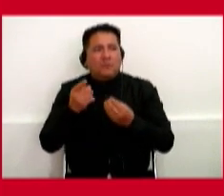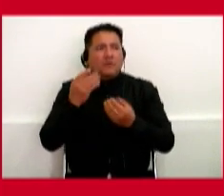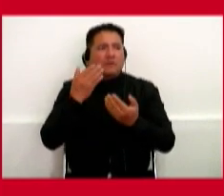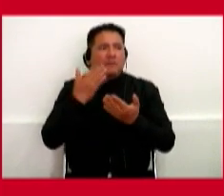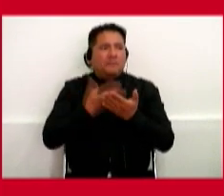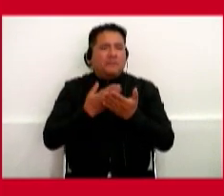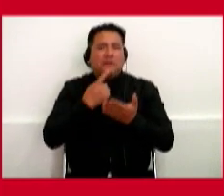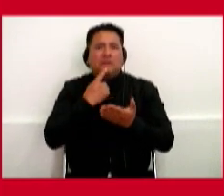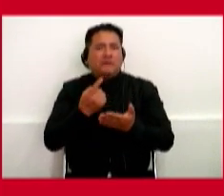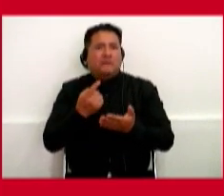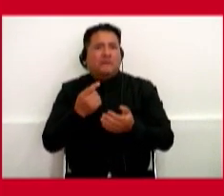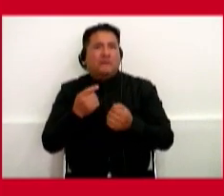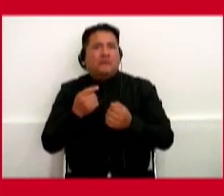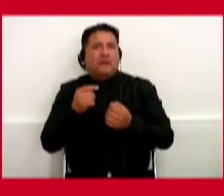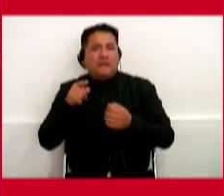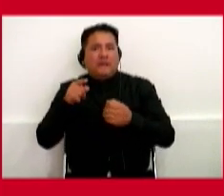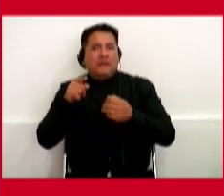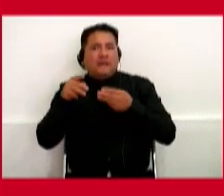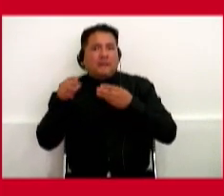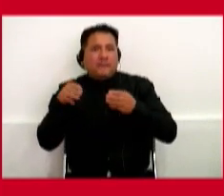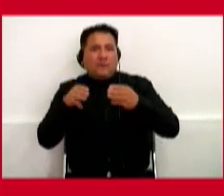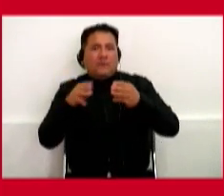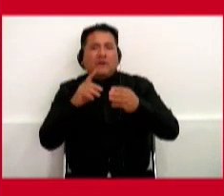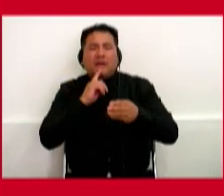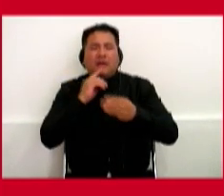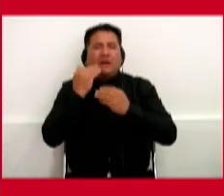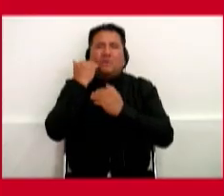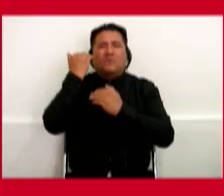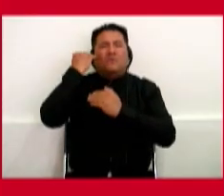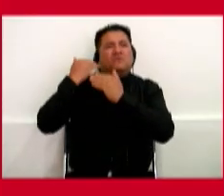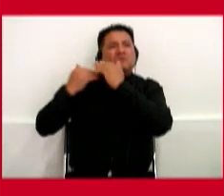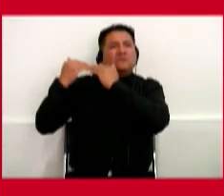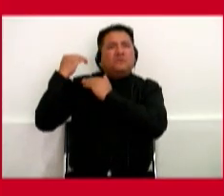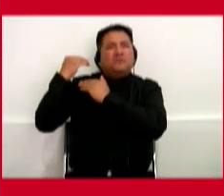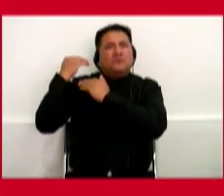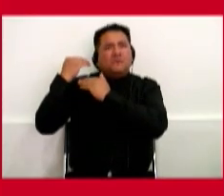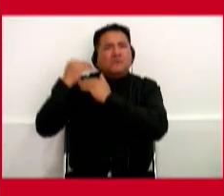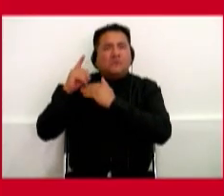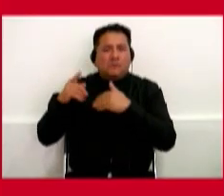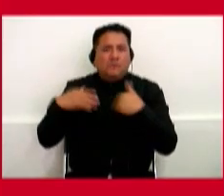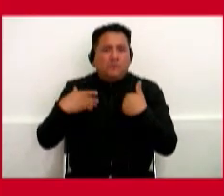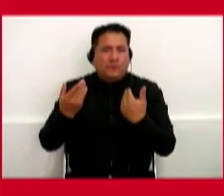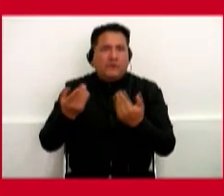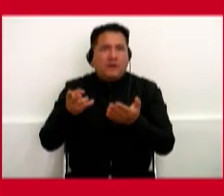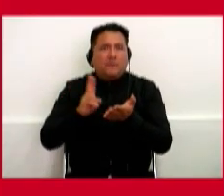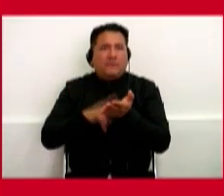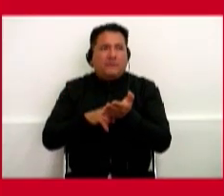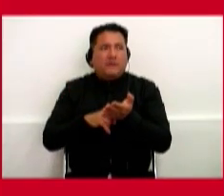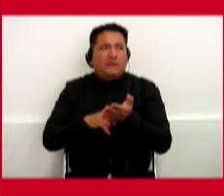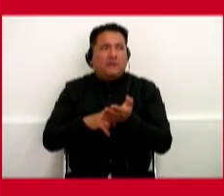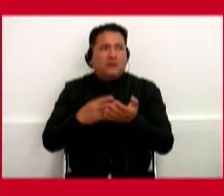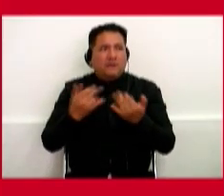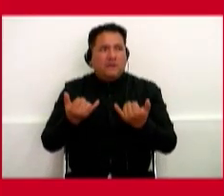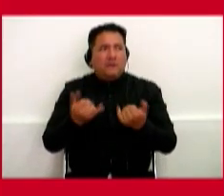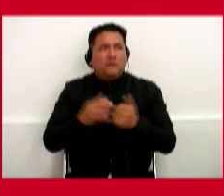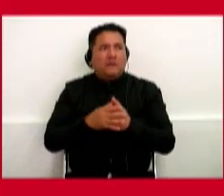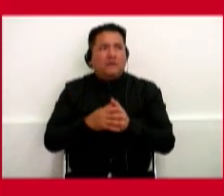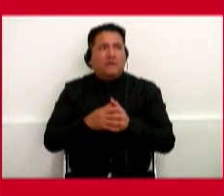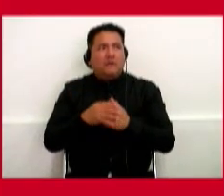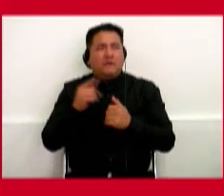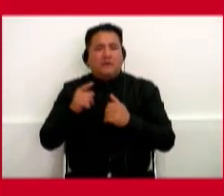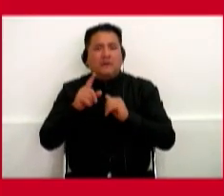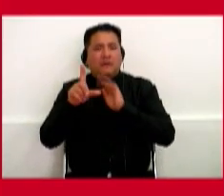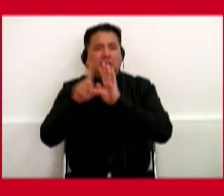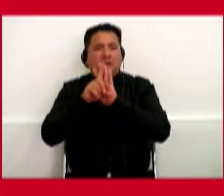metodología es antigua, tiene mucho concepto matemático, pero hay que llevarlo a un realismo de lo que realmente se puede aplicar. Entonces acá entender que la ley de